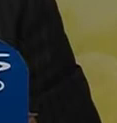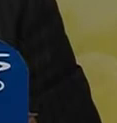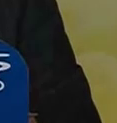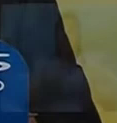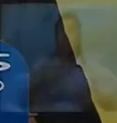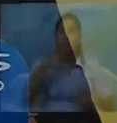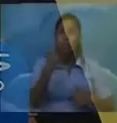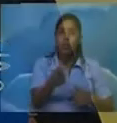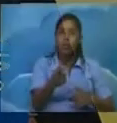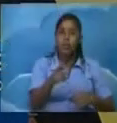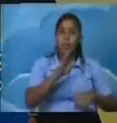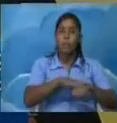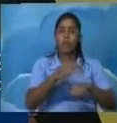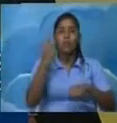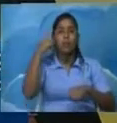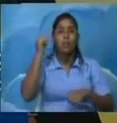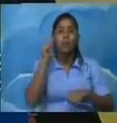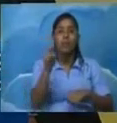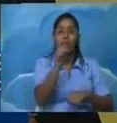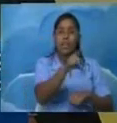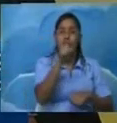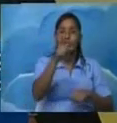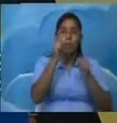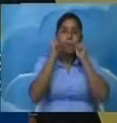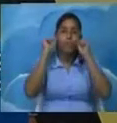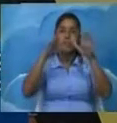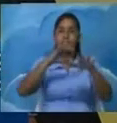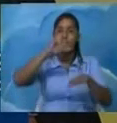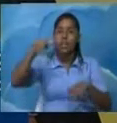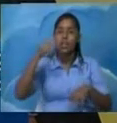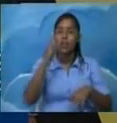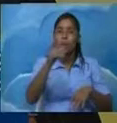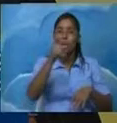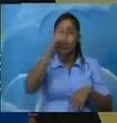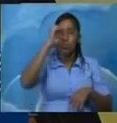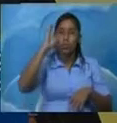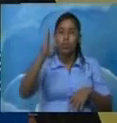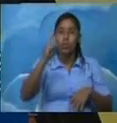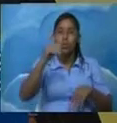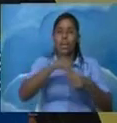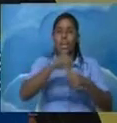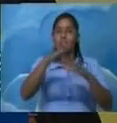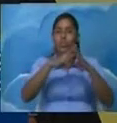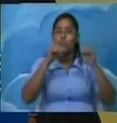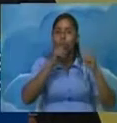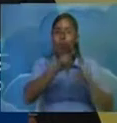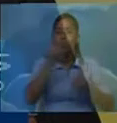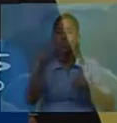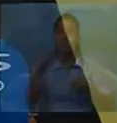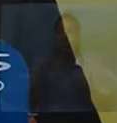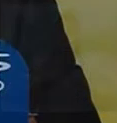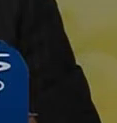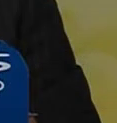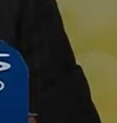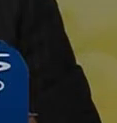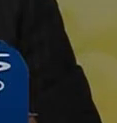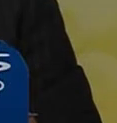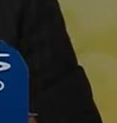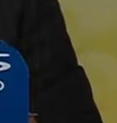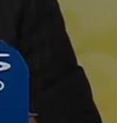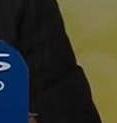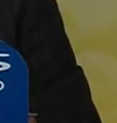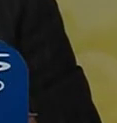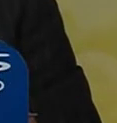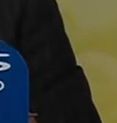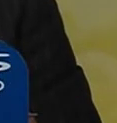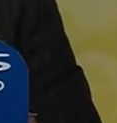des, porque por ello te bendecirá Jehová tu Dios en todos tus hechos y en todo